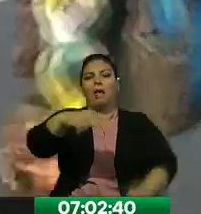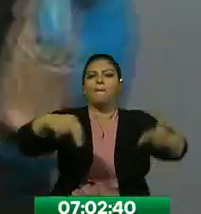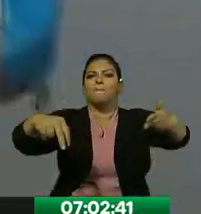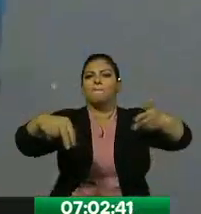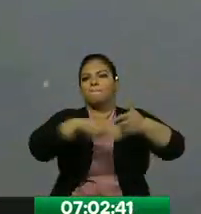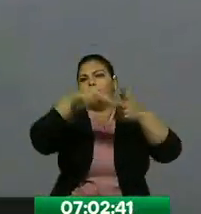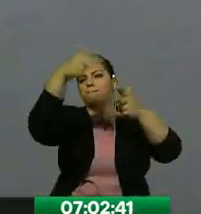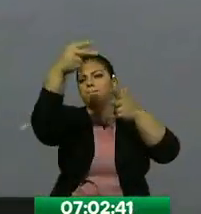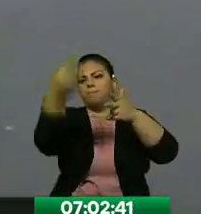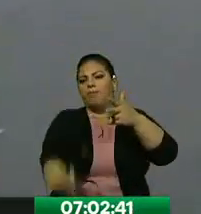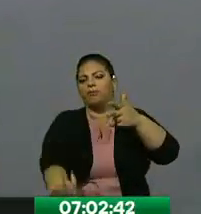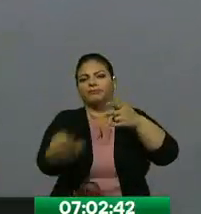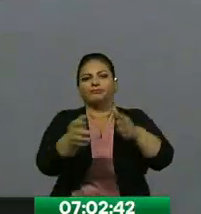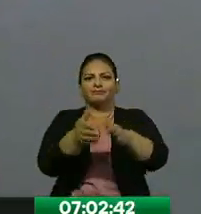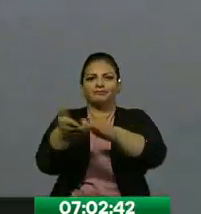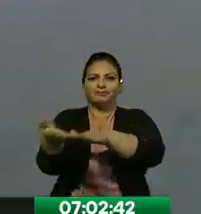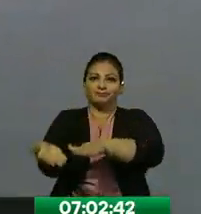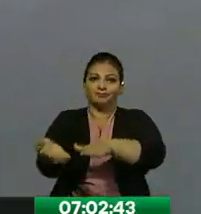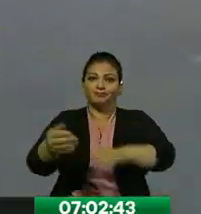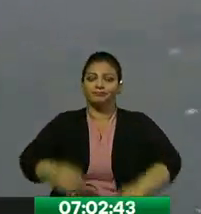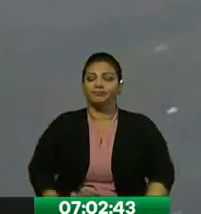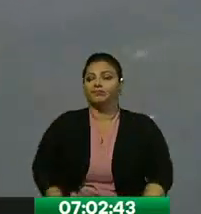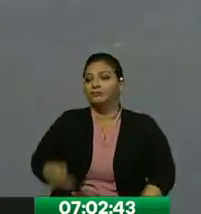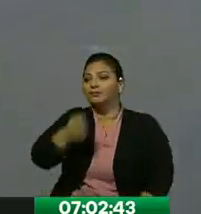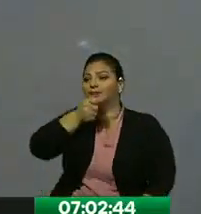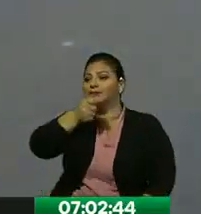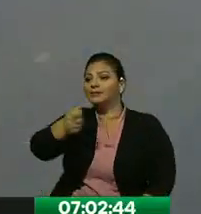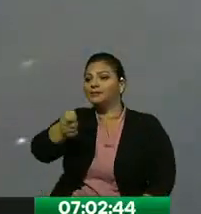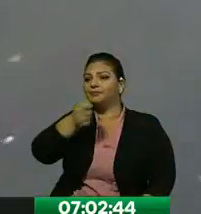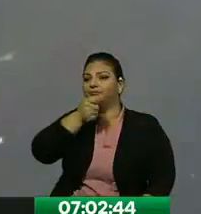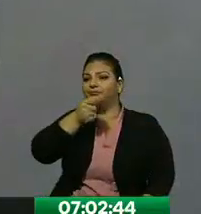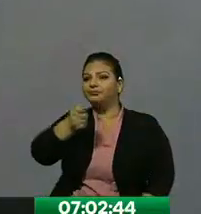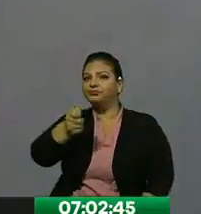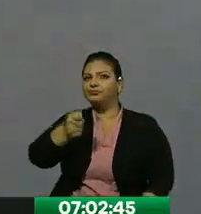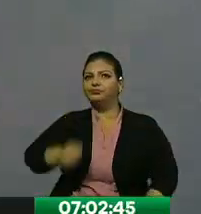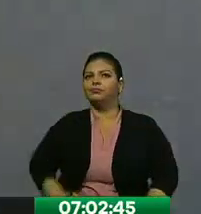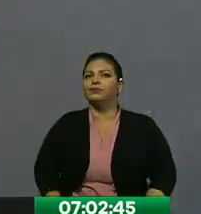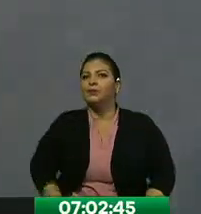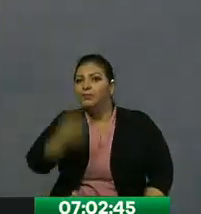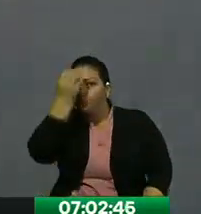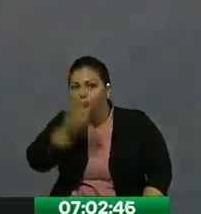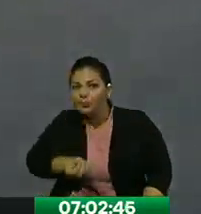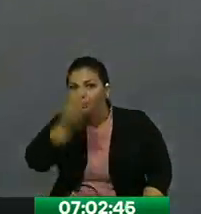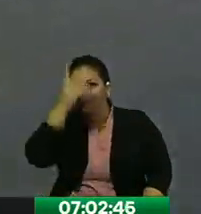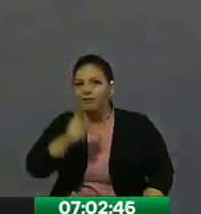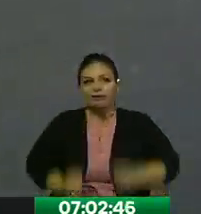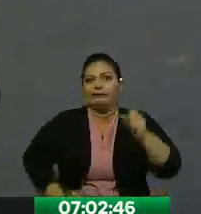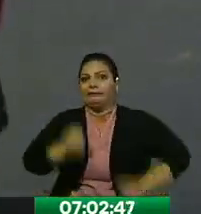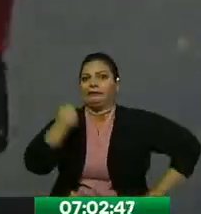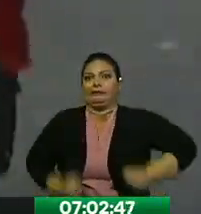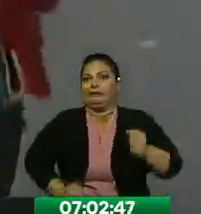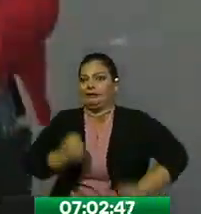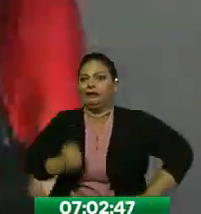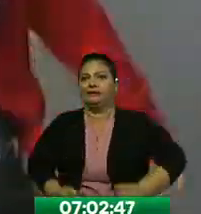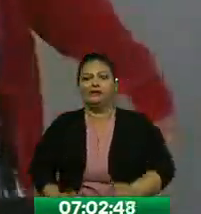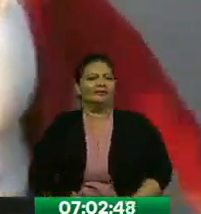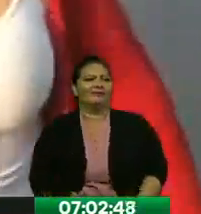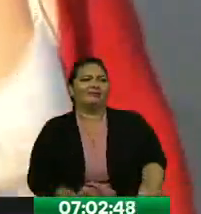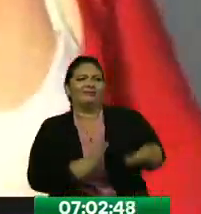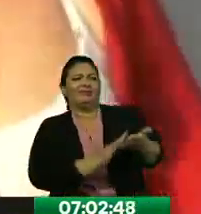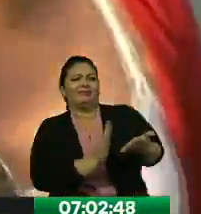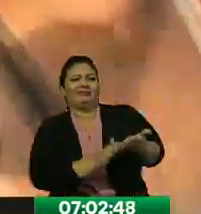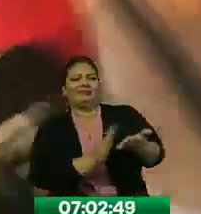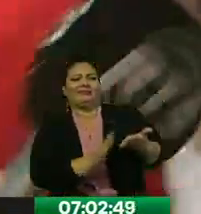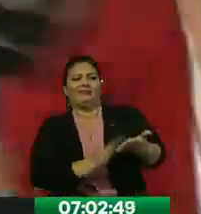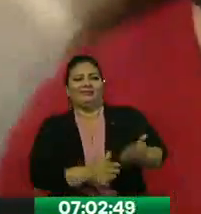Terminamos con la entrevista a una de estas personas que están en este momento trotando. Amiga, buenos días, haciendo un poco de ejercicio. Gracias, buenos días. Toca